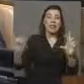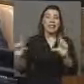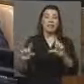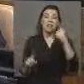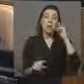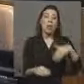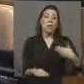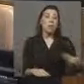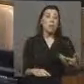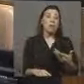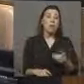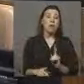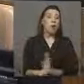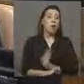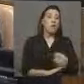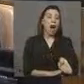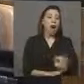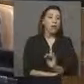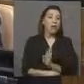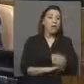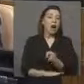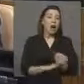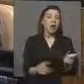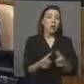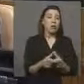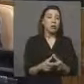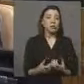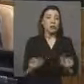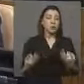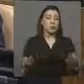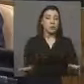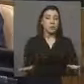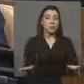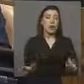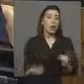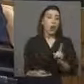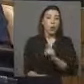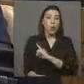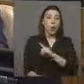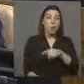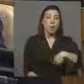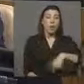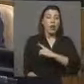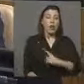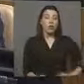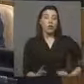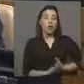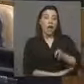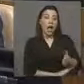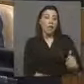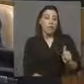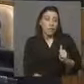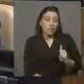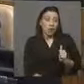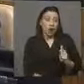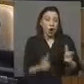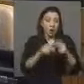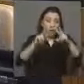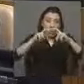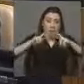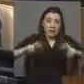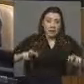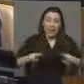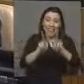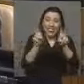Pero, posteriormente, no se va a la comisión. Y, en este caso puntual, no es culpa de los parlamentarios que asistieron a la comisión investigadora